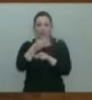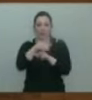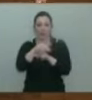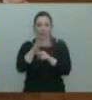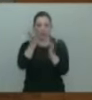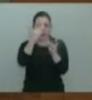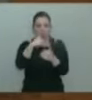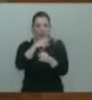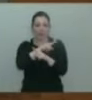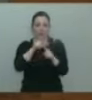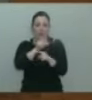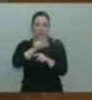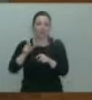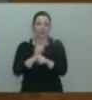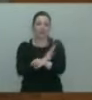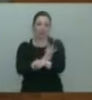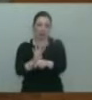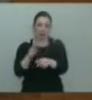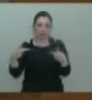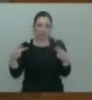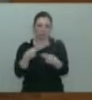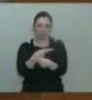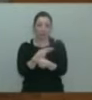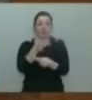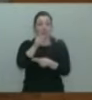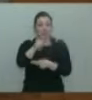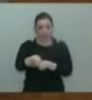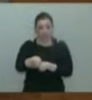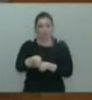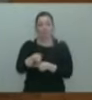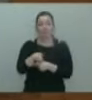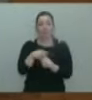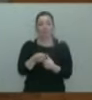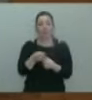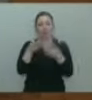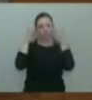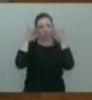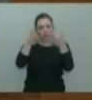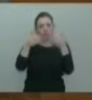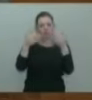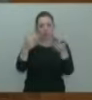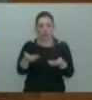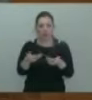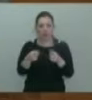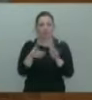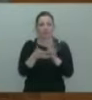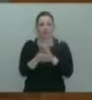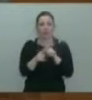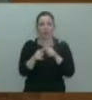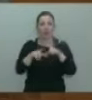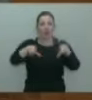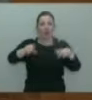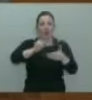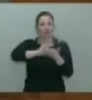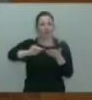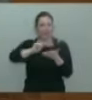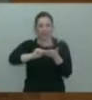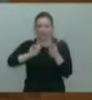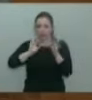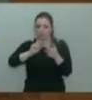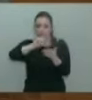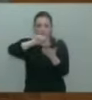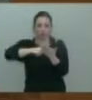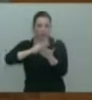ni jardineros, sino que lo que se dedicará, y es así literalmente, es a ser una pura oficina de